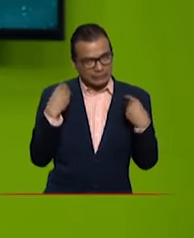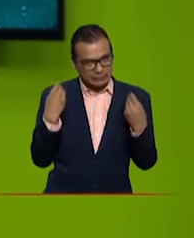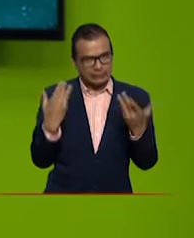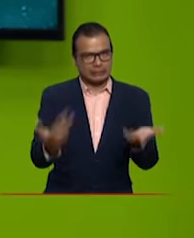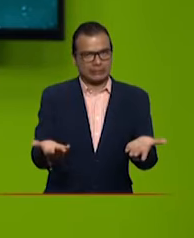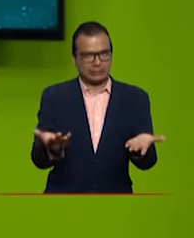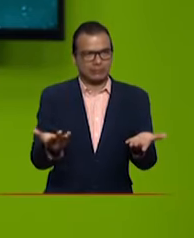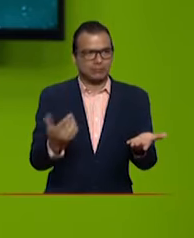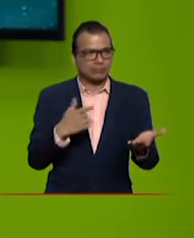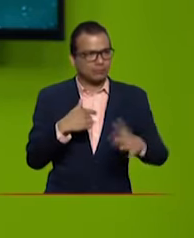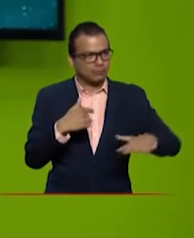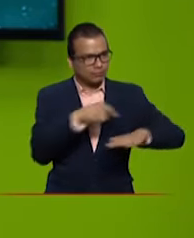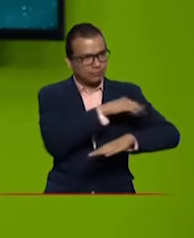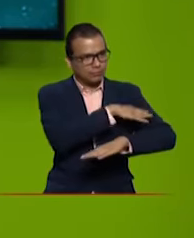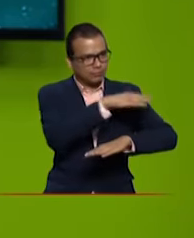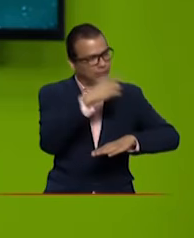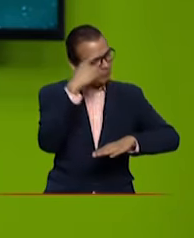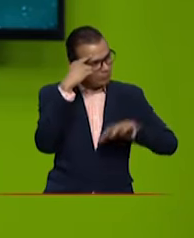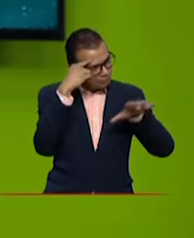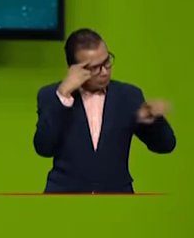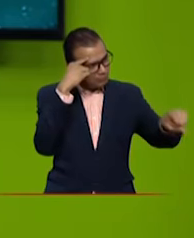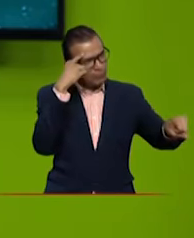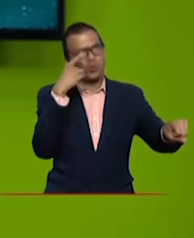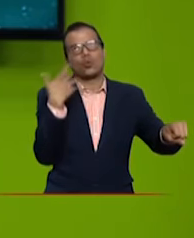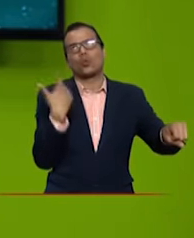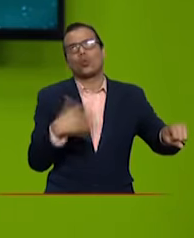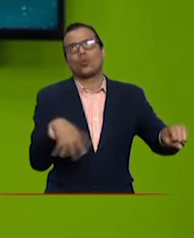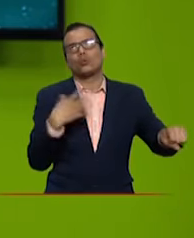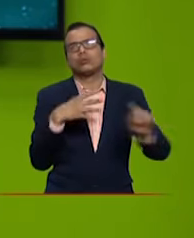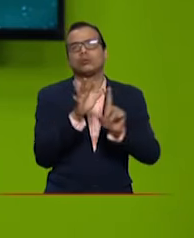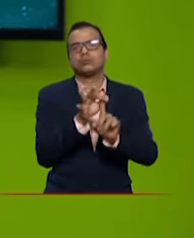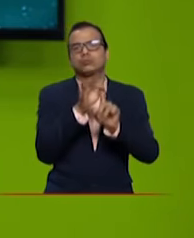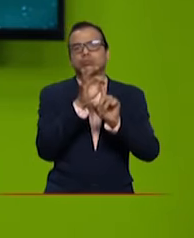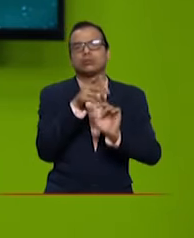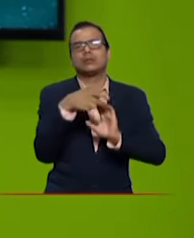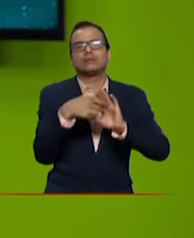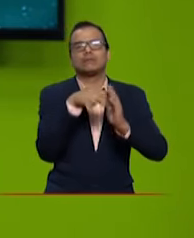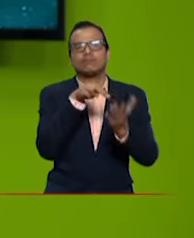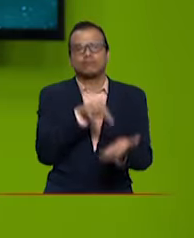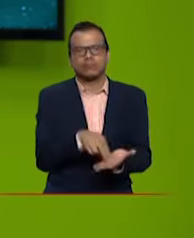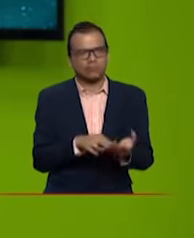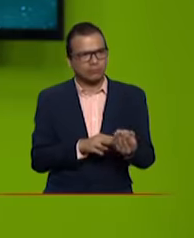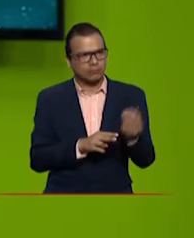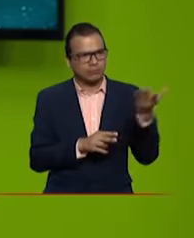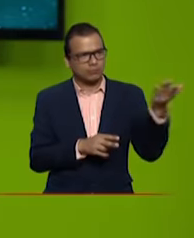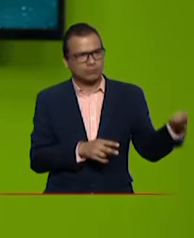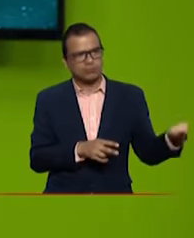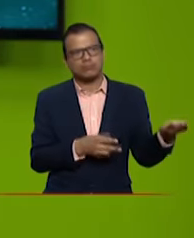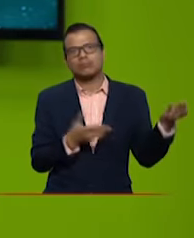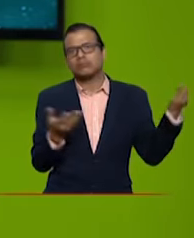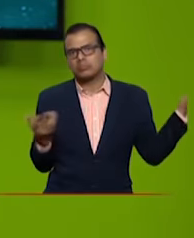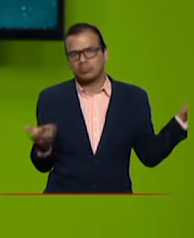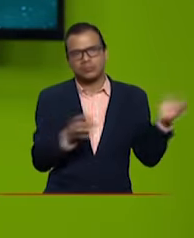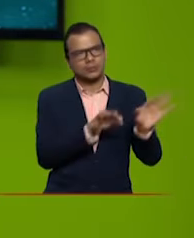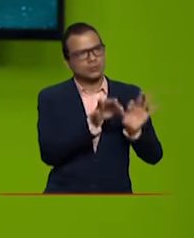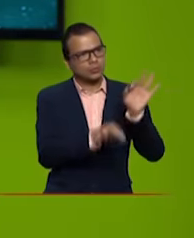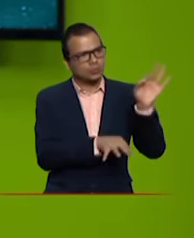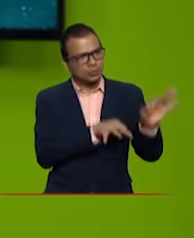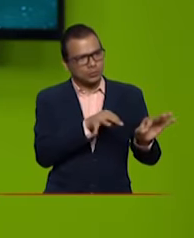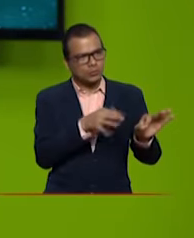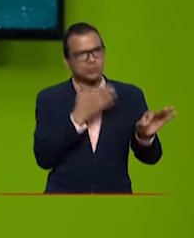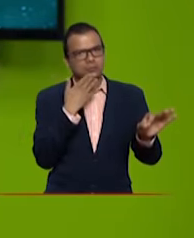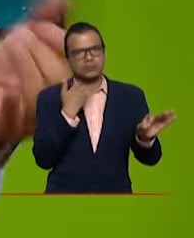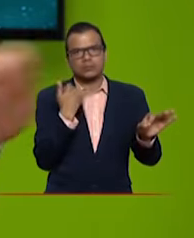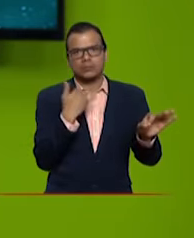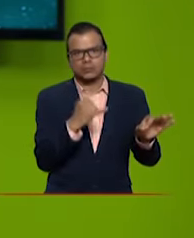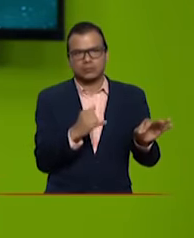páramo, para mí, es una bendición. ¿Por qué es una bendición? Porque usted está garantizando, primero, que el ecosistema esté bien y usted puede hacer